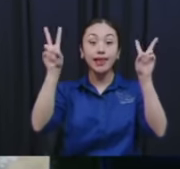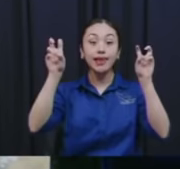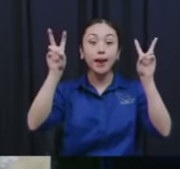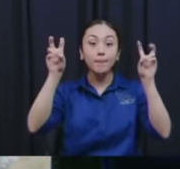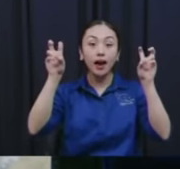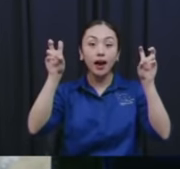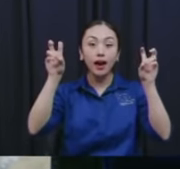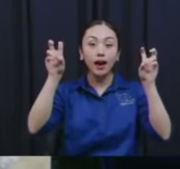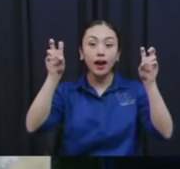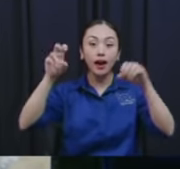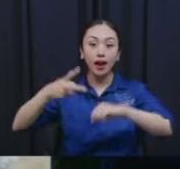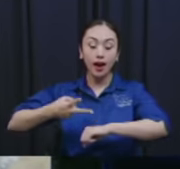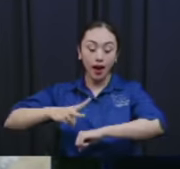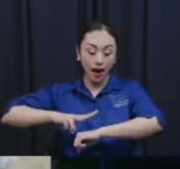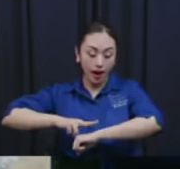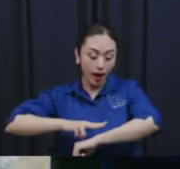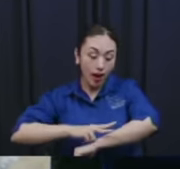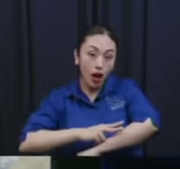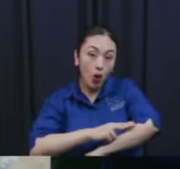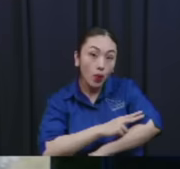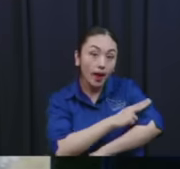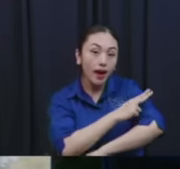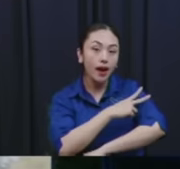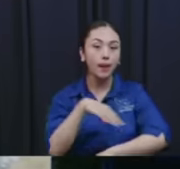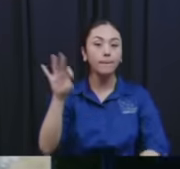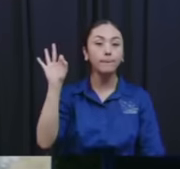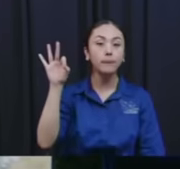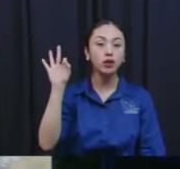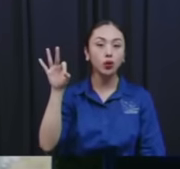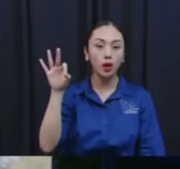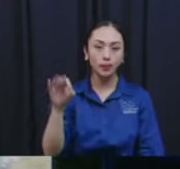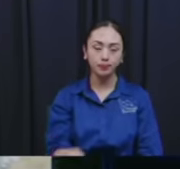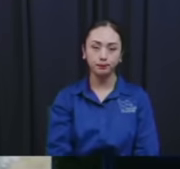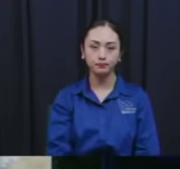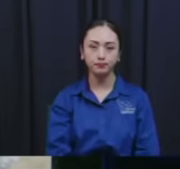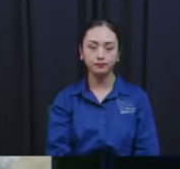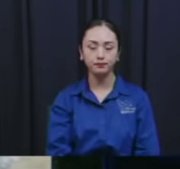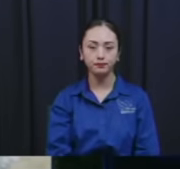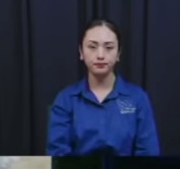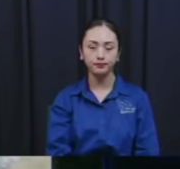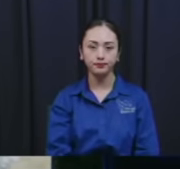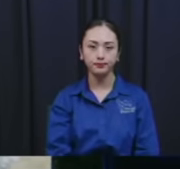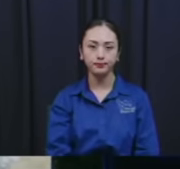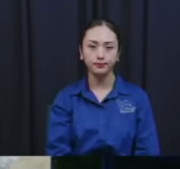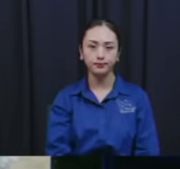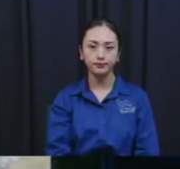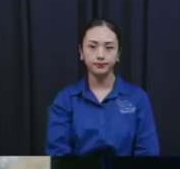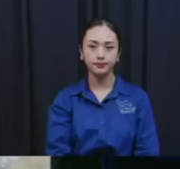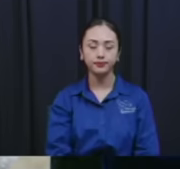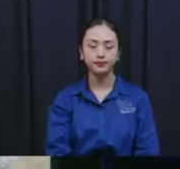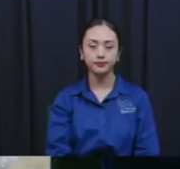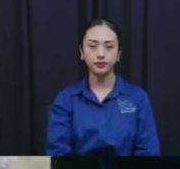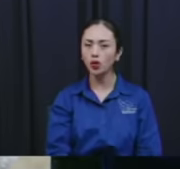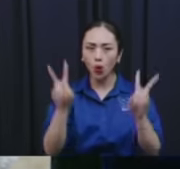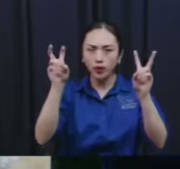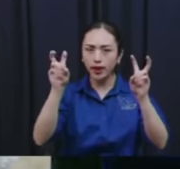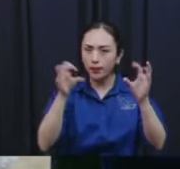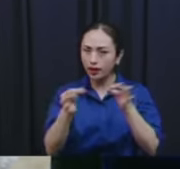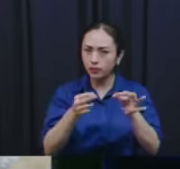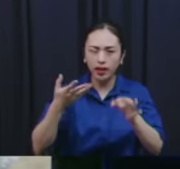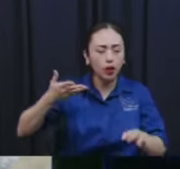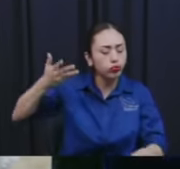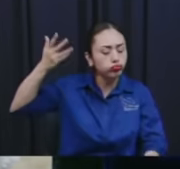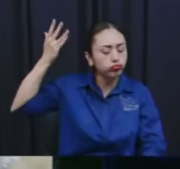pastora eso lo expliqué un día viernes a saber de cuánto tiempo hace atrás pero no hace más